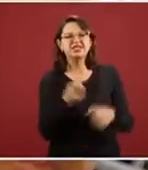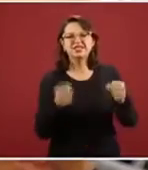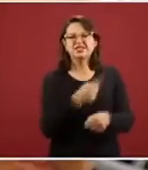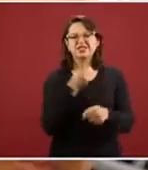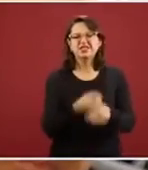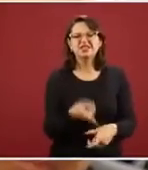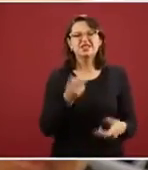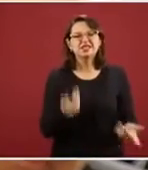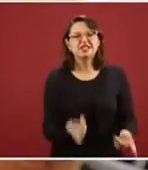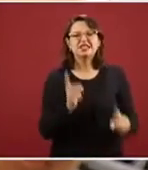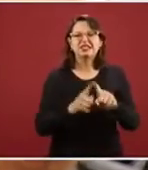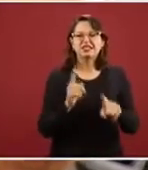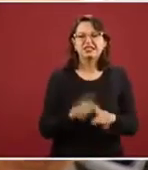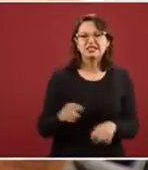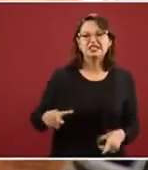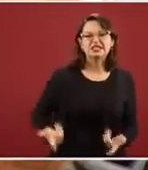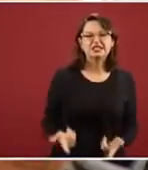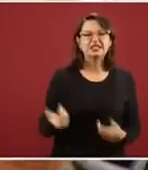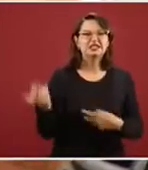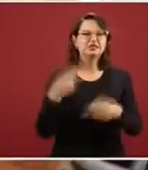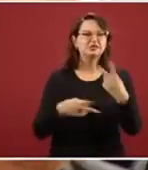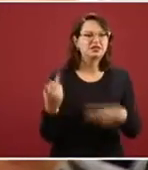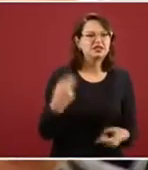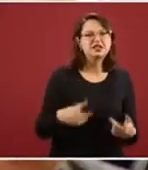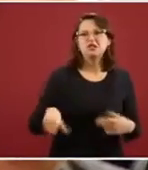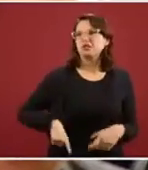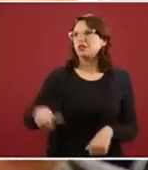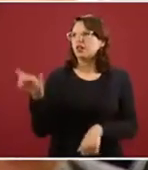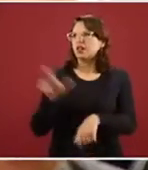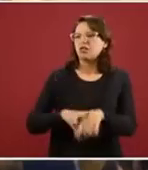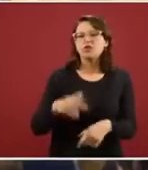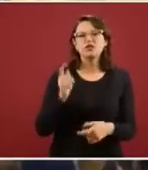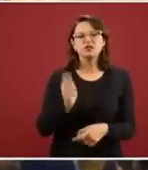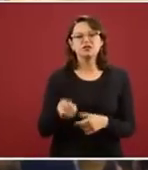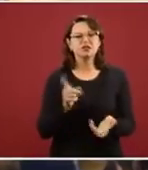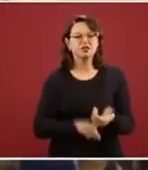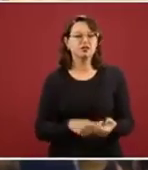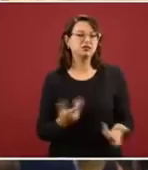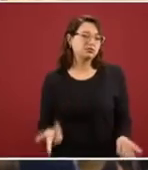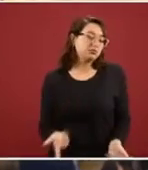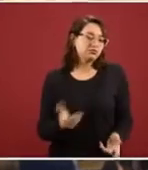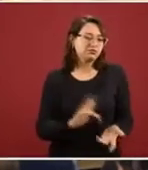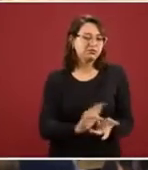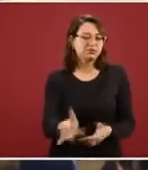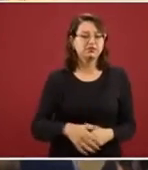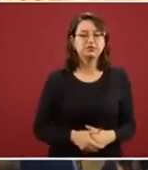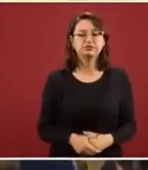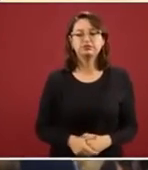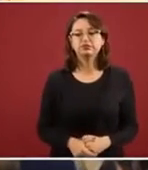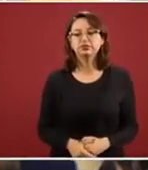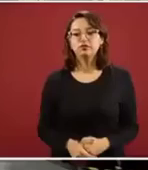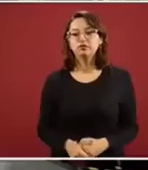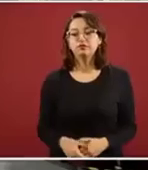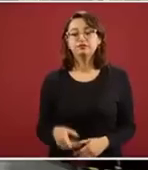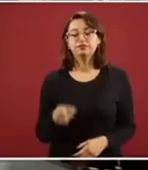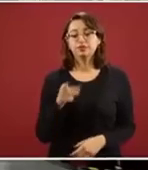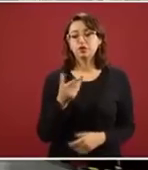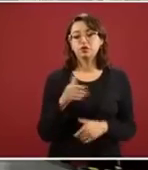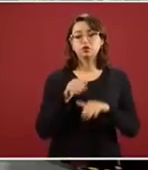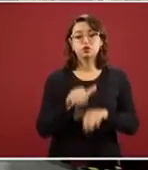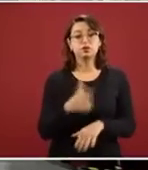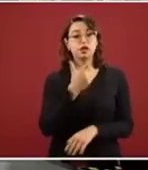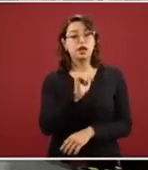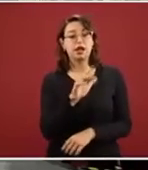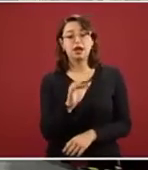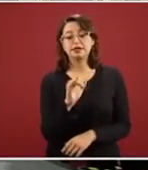seguridad, quiénes son los gobernadores que asisten y qué es de lo que se trata. Gracias. Muy bien. No tengo información sobre